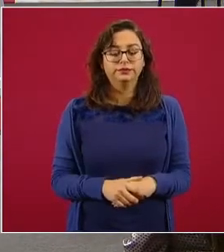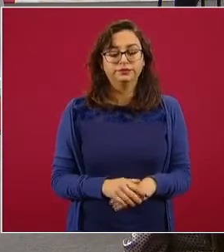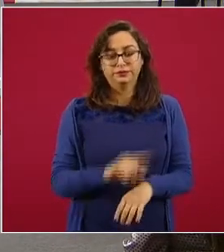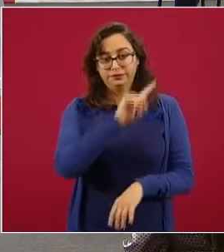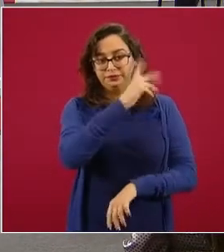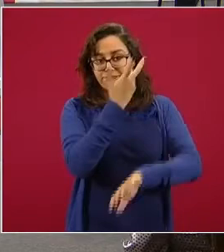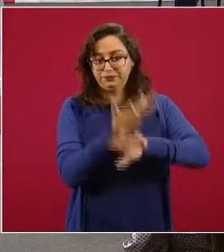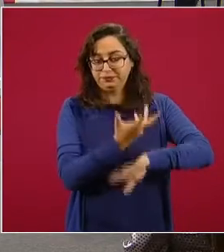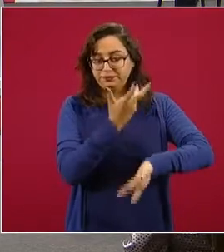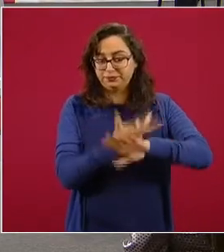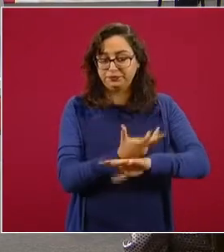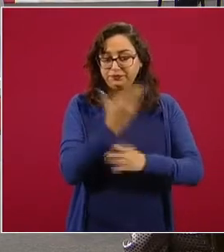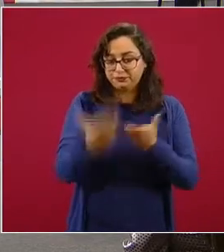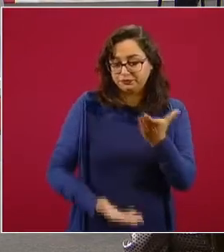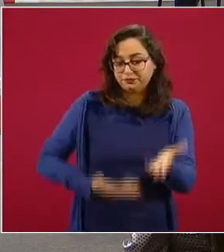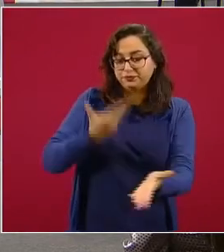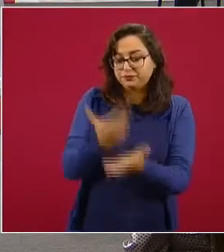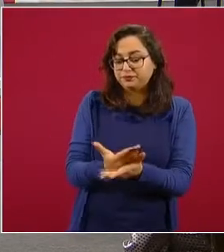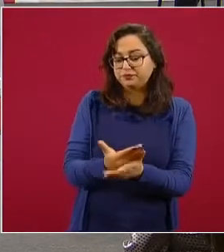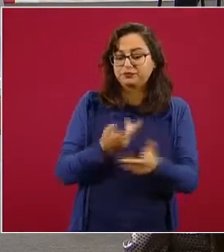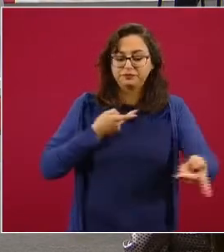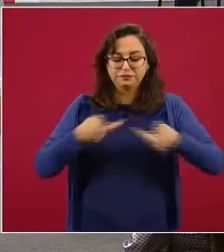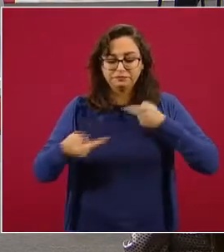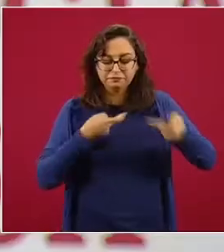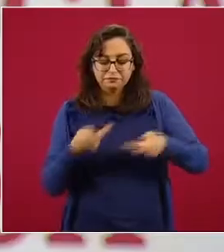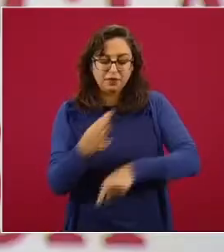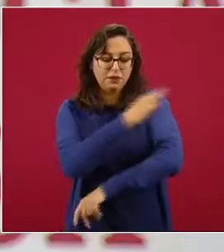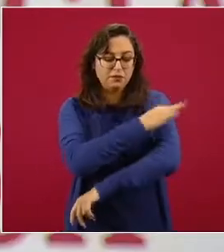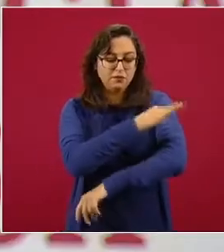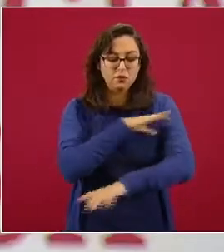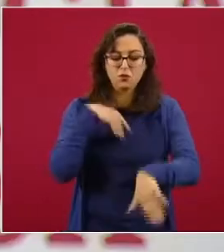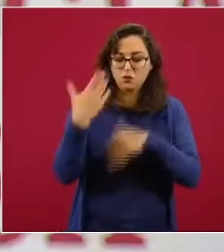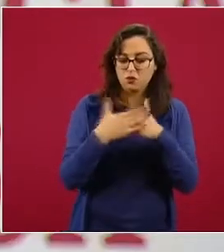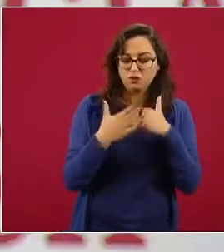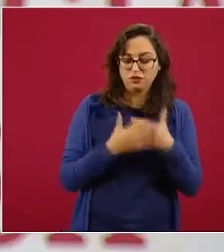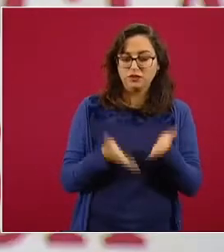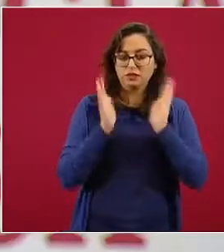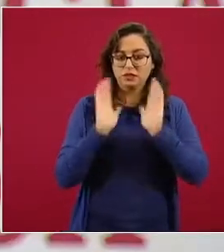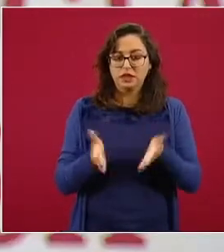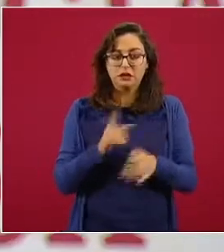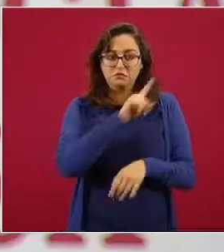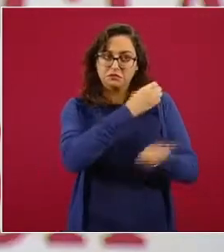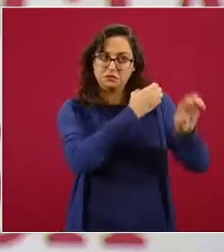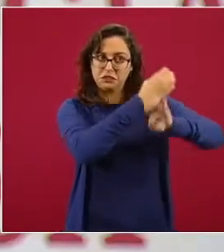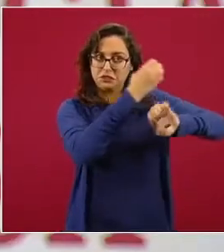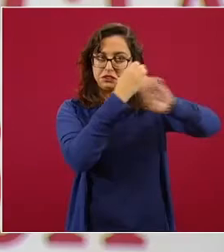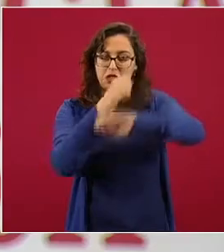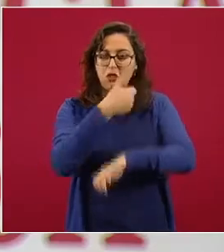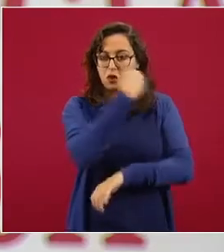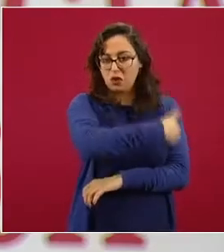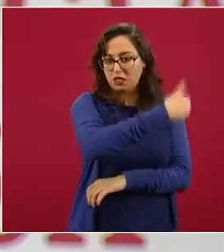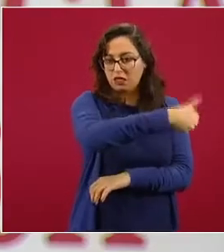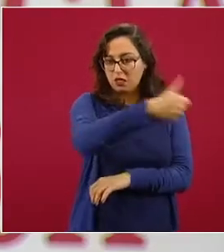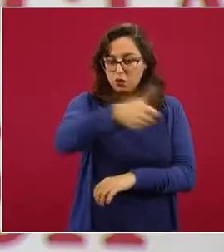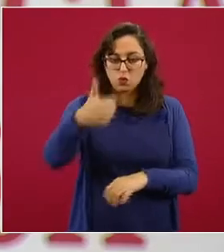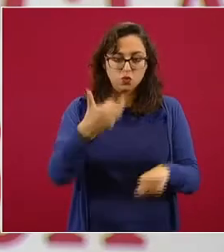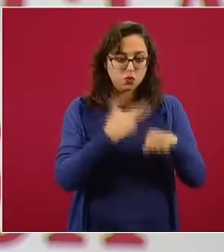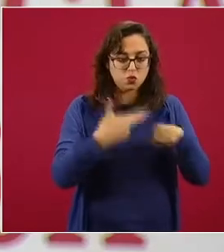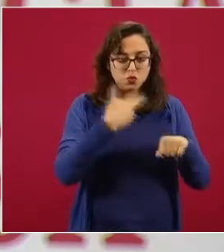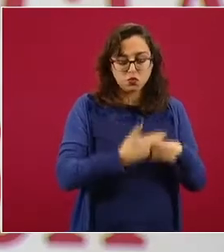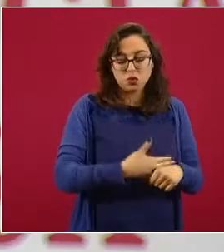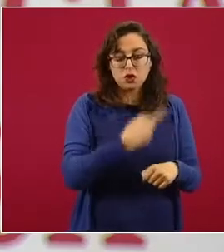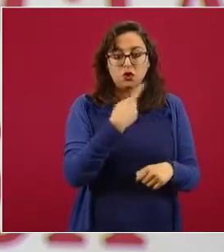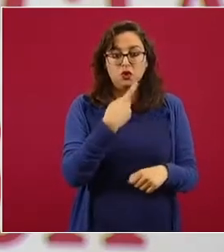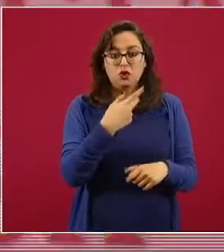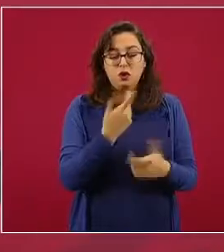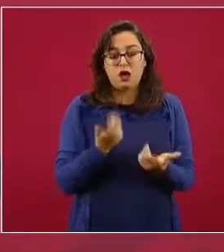Unidos ya presentó su plan de vacunación, se están haciendo los planes de vacunación por entidad federativa y sus autoridades